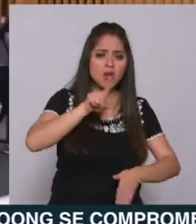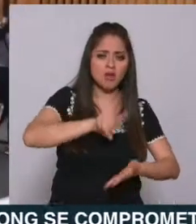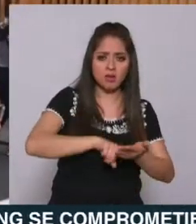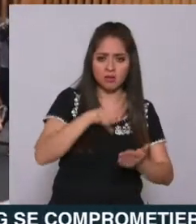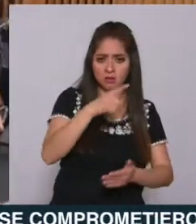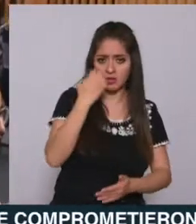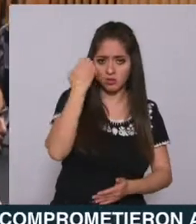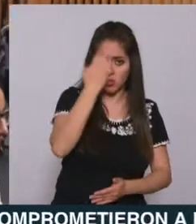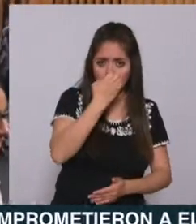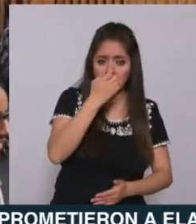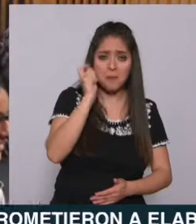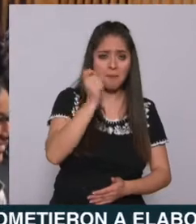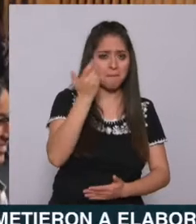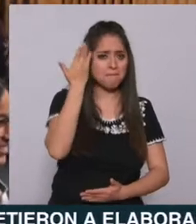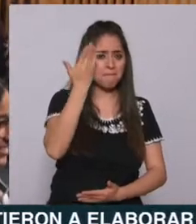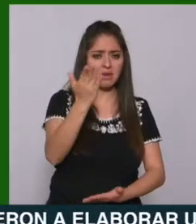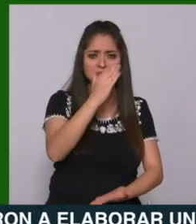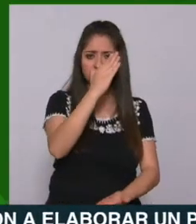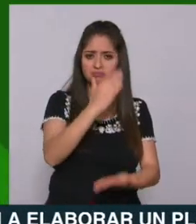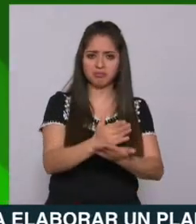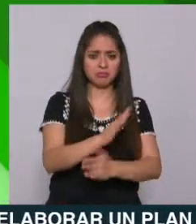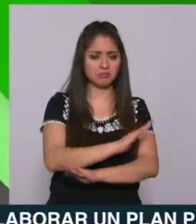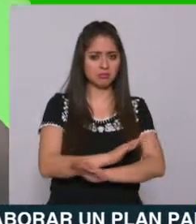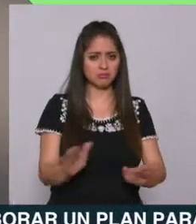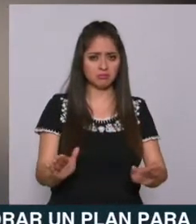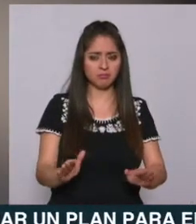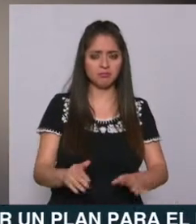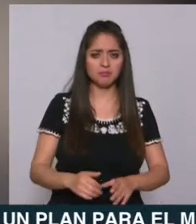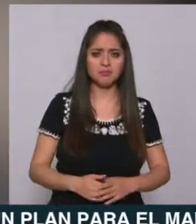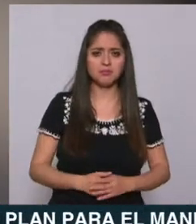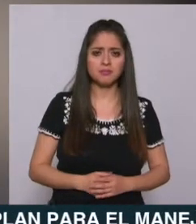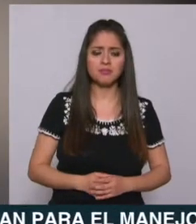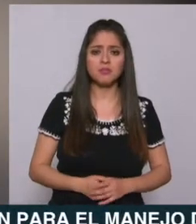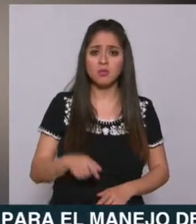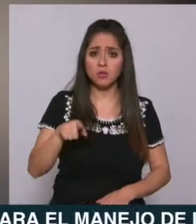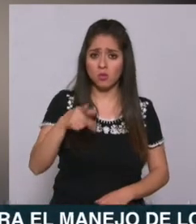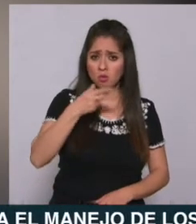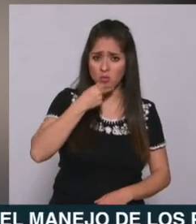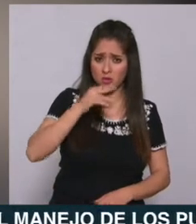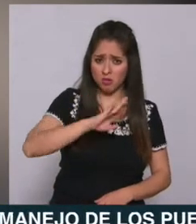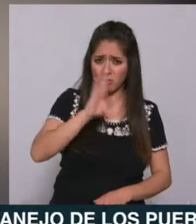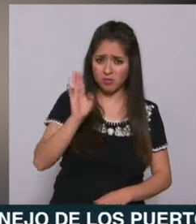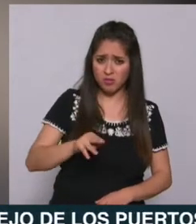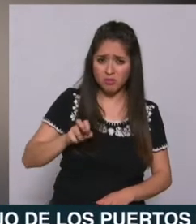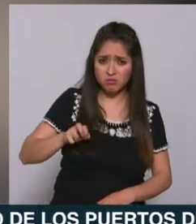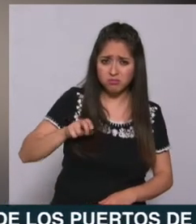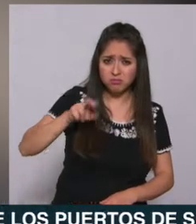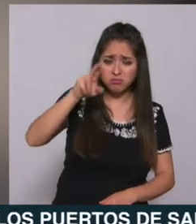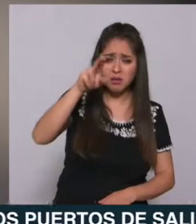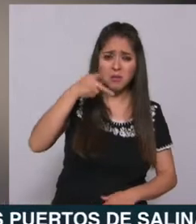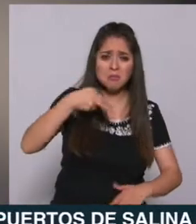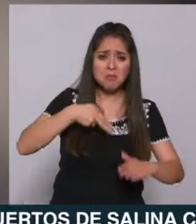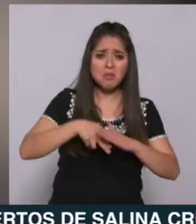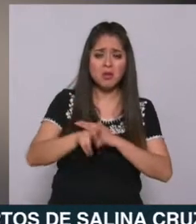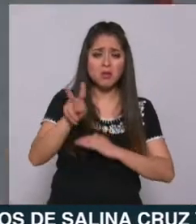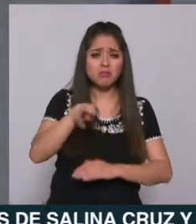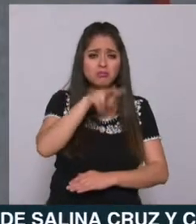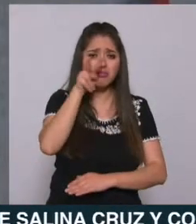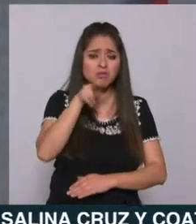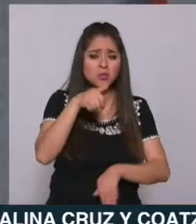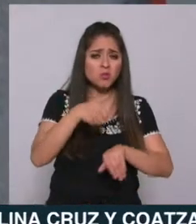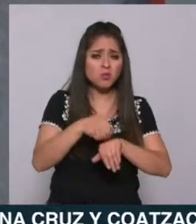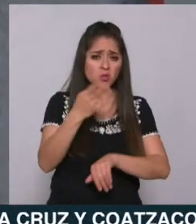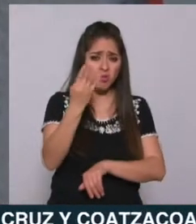para exigir un alto total a esta. Un hombre falleció en las escalinatas de la estación Mixhuca de la línea 9 del